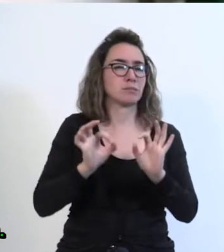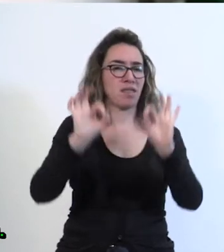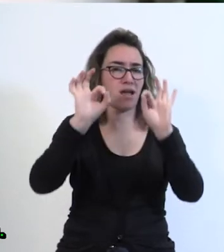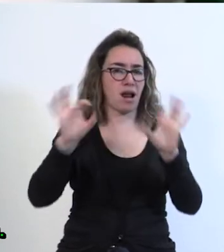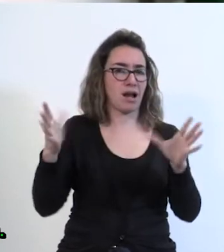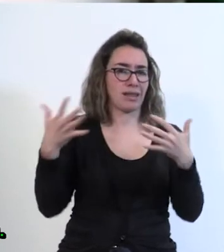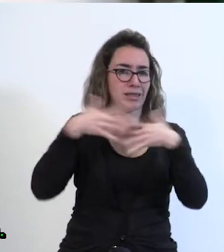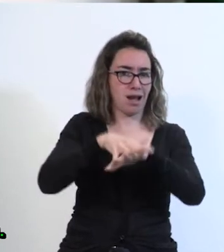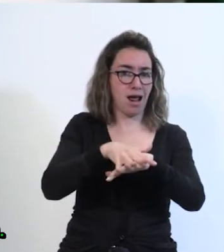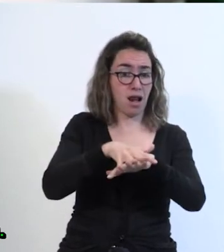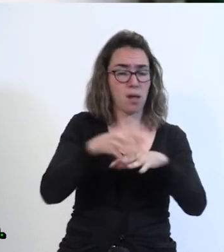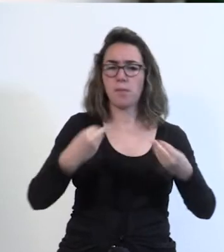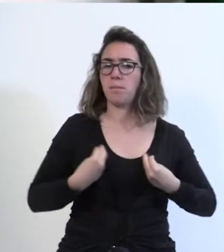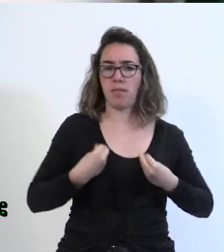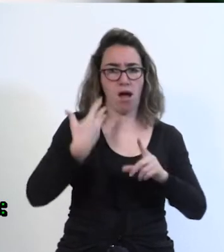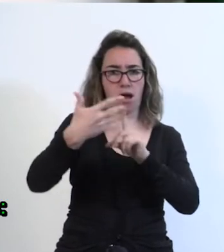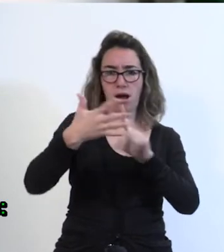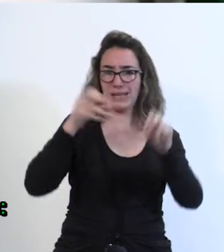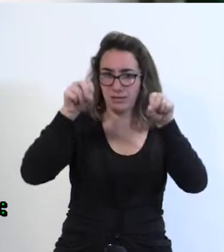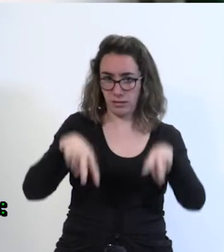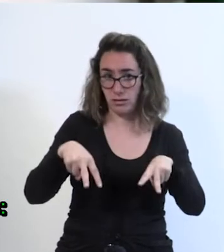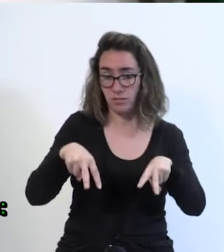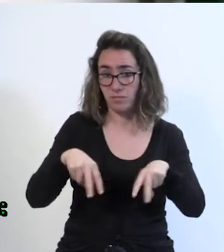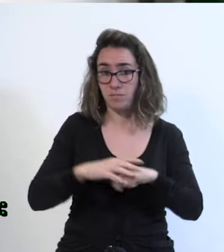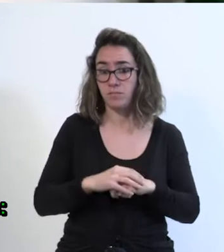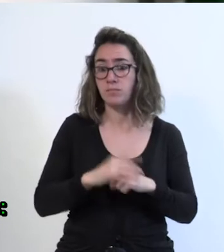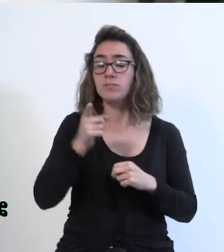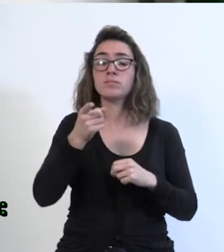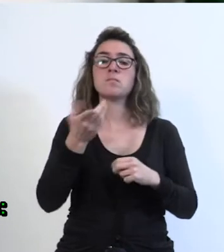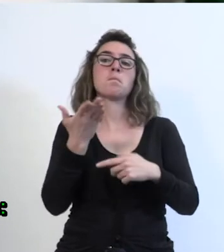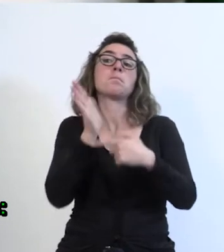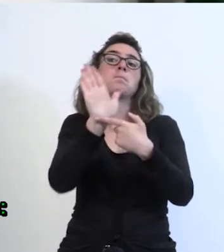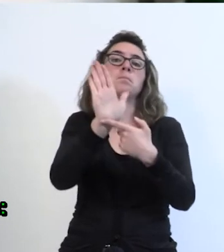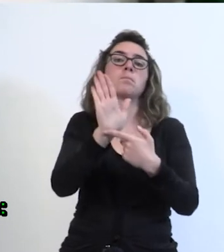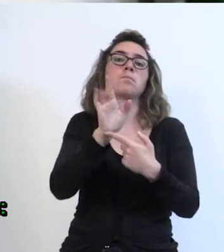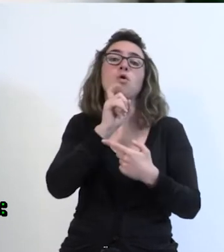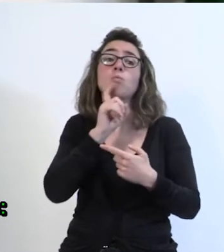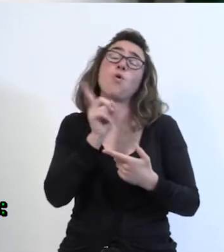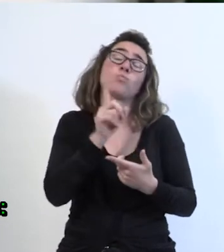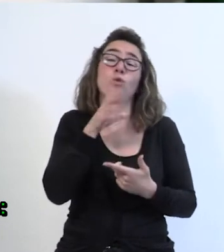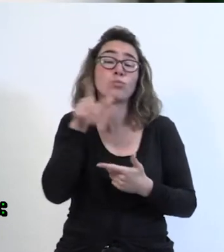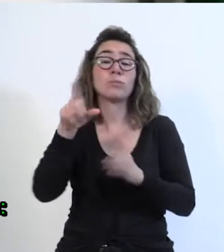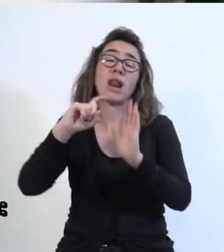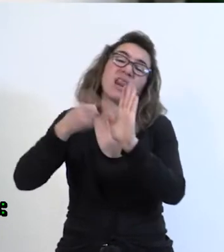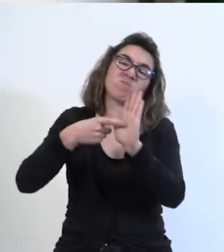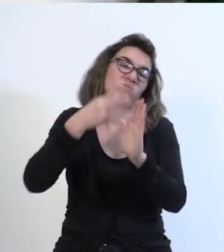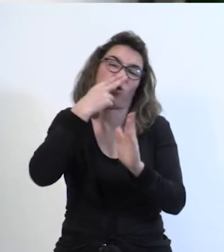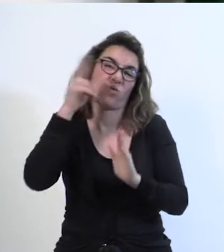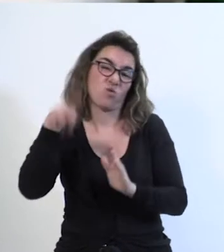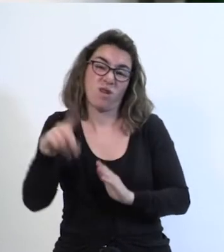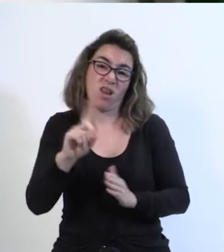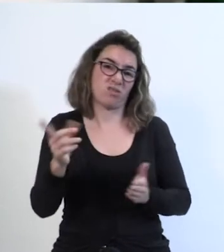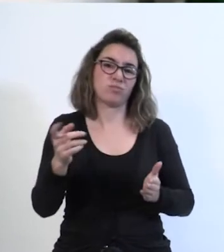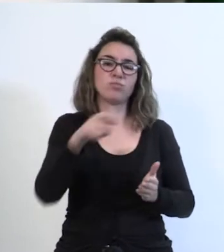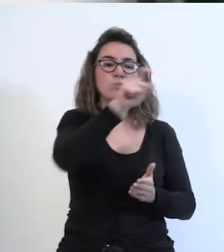Integral para una Vida Libre de Violencia. Y el planteamiento que hacen es, no, es que no sirve, las